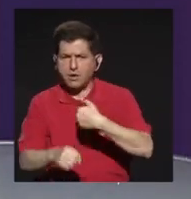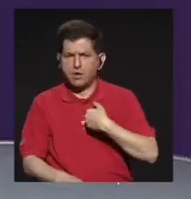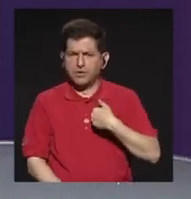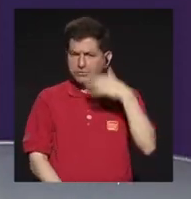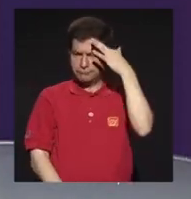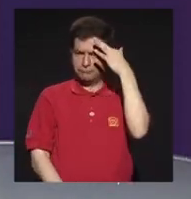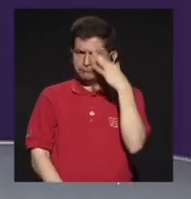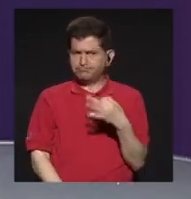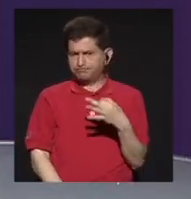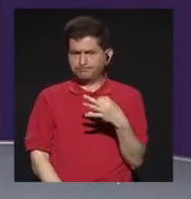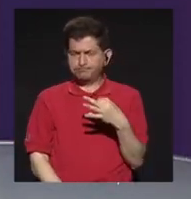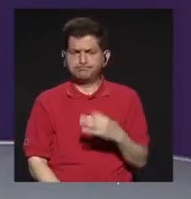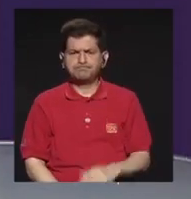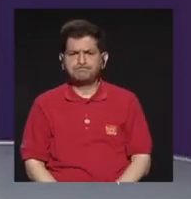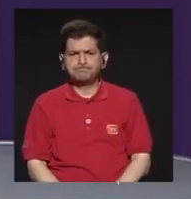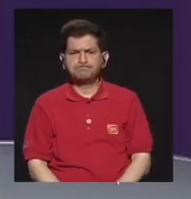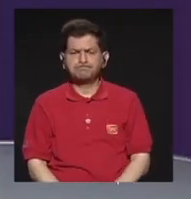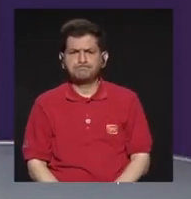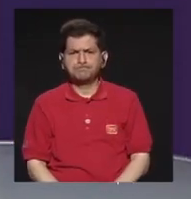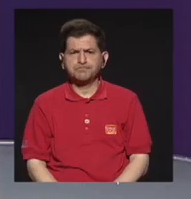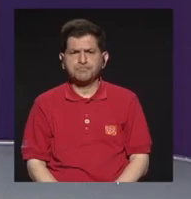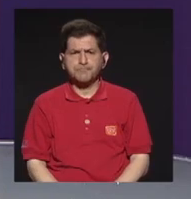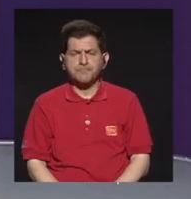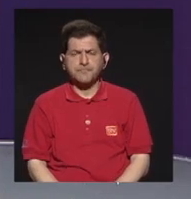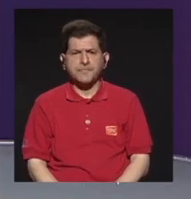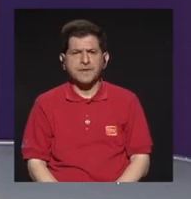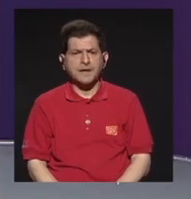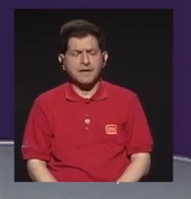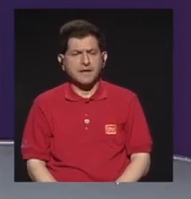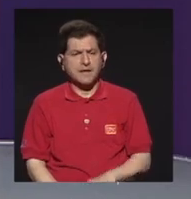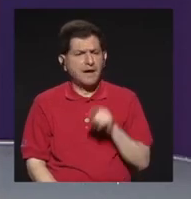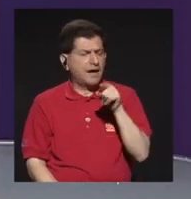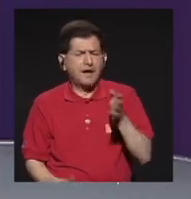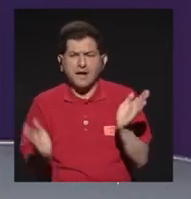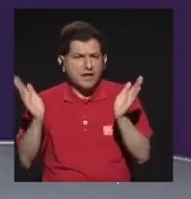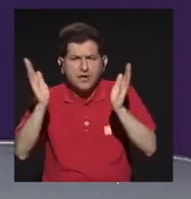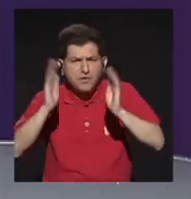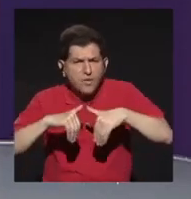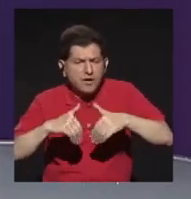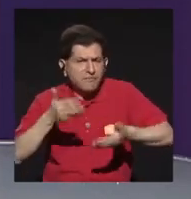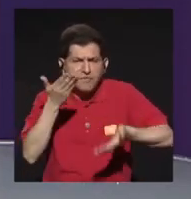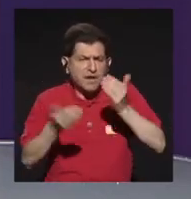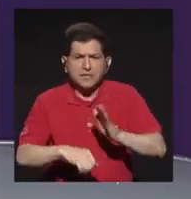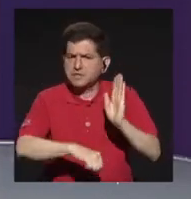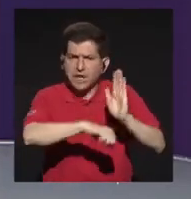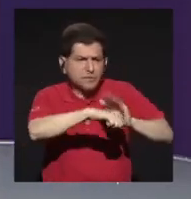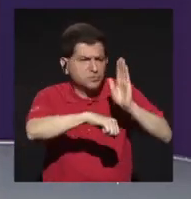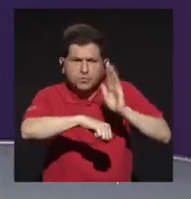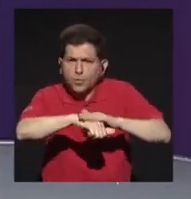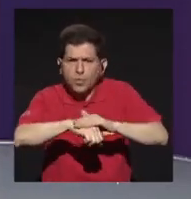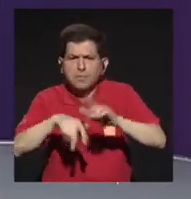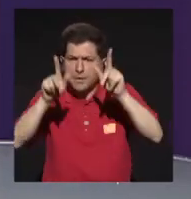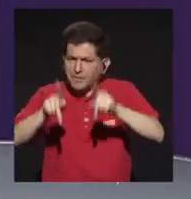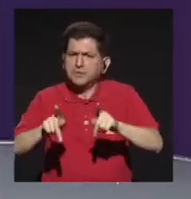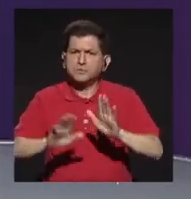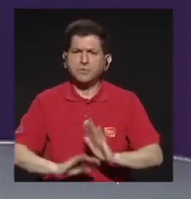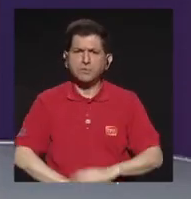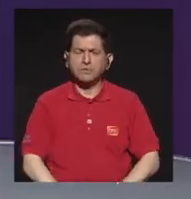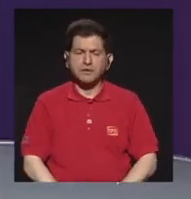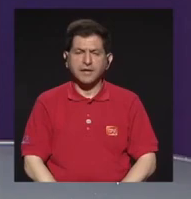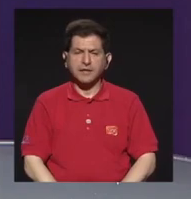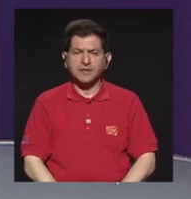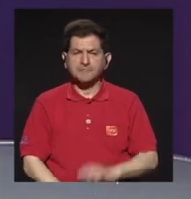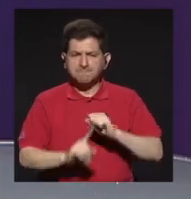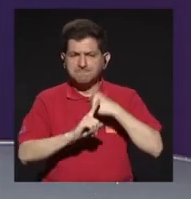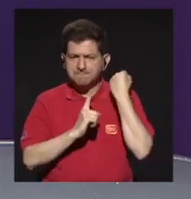apareció y que no había culpables dije bueno entonces esto tiene que ser